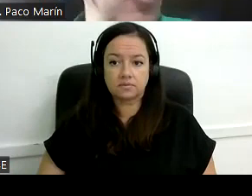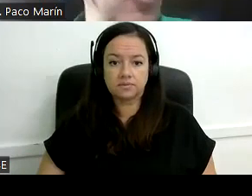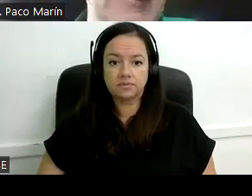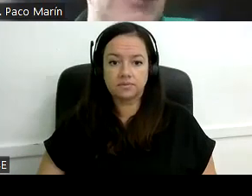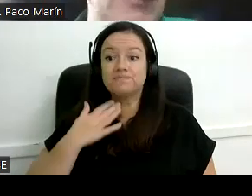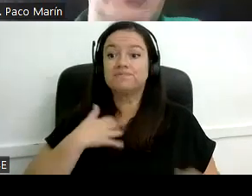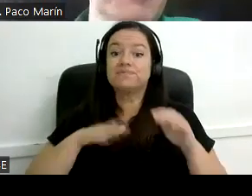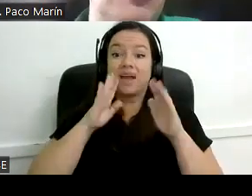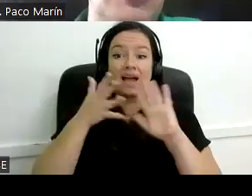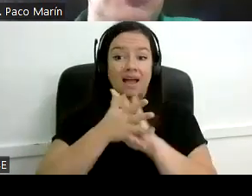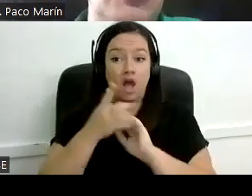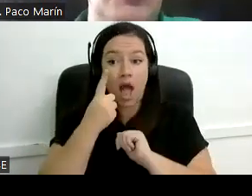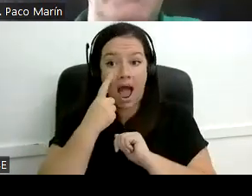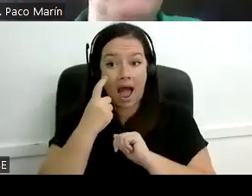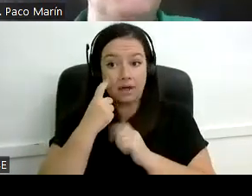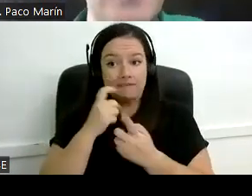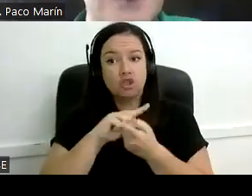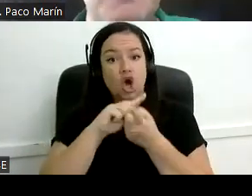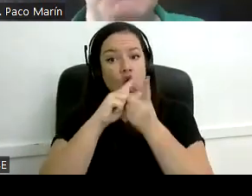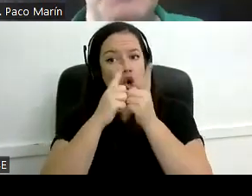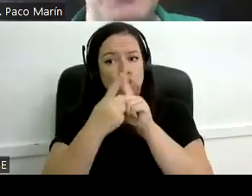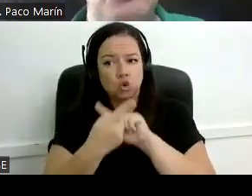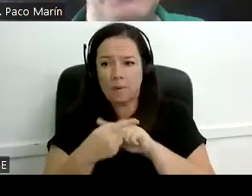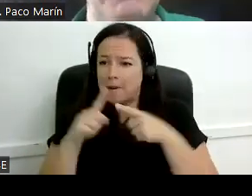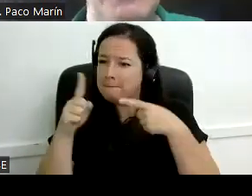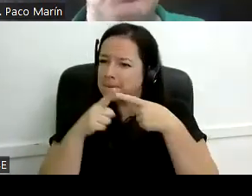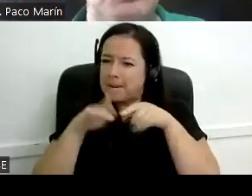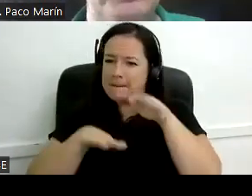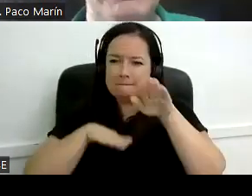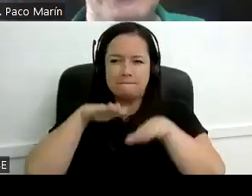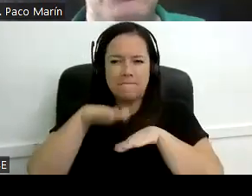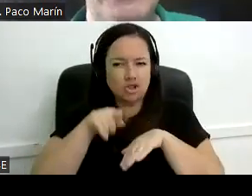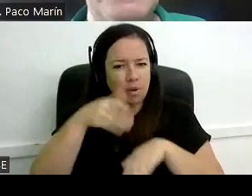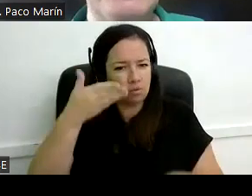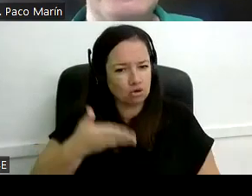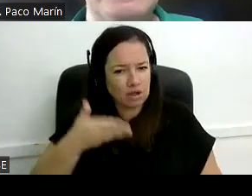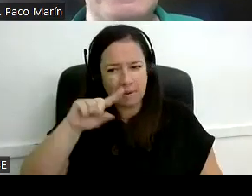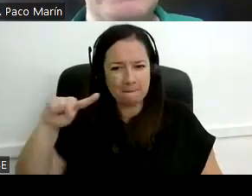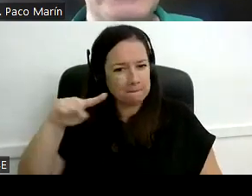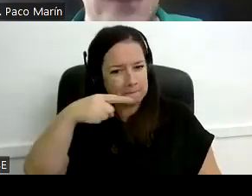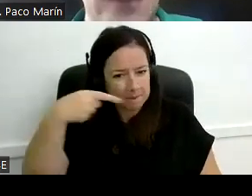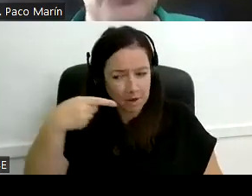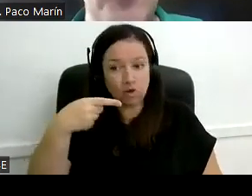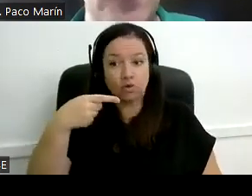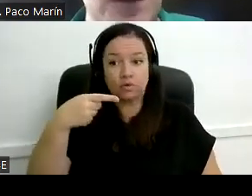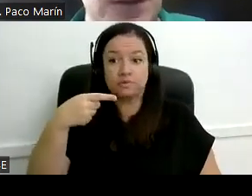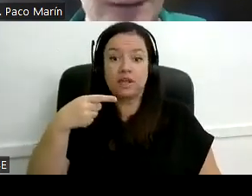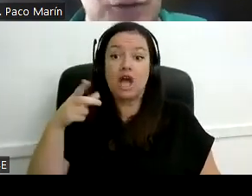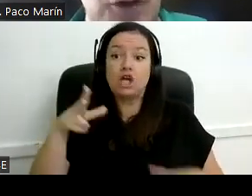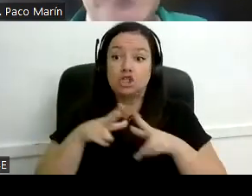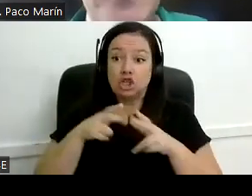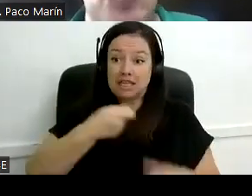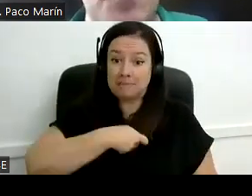Lo que hemos comentado antes, cambiando los hábitos sería el primer paso que deberíamos seguir. De hecho, la Sociedad Española